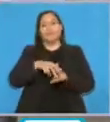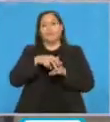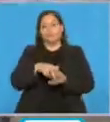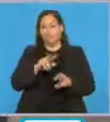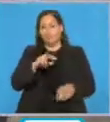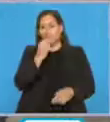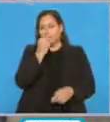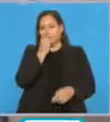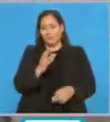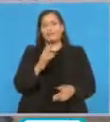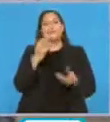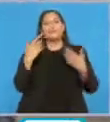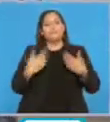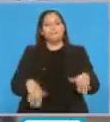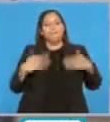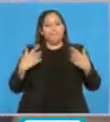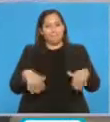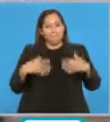pues.